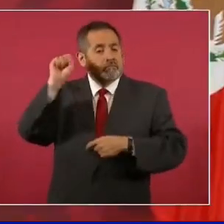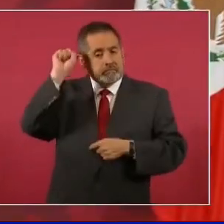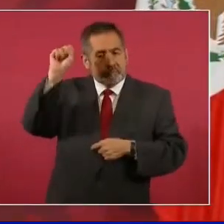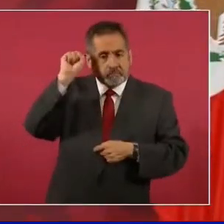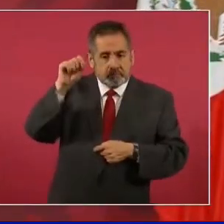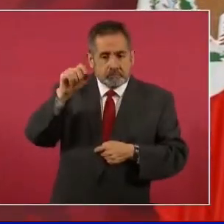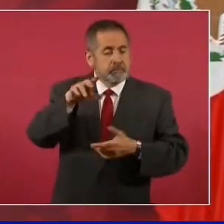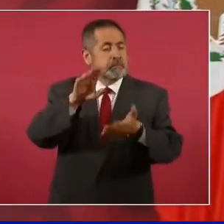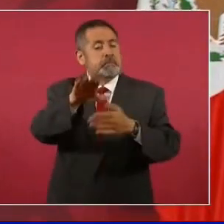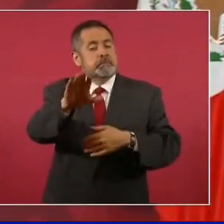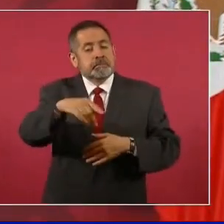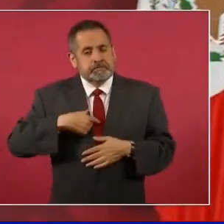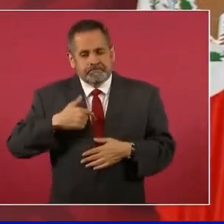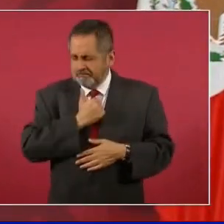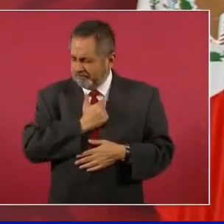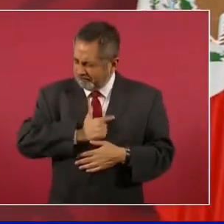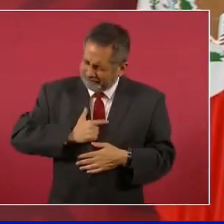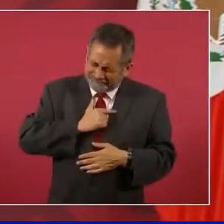un gusto